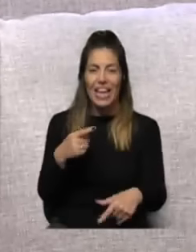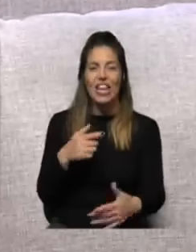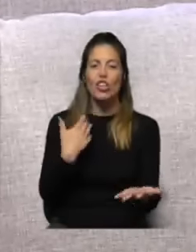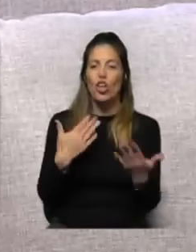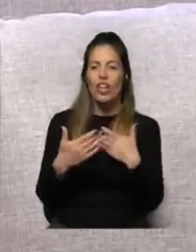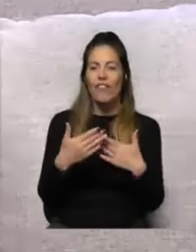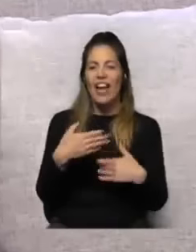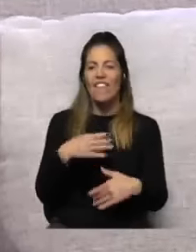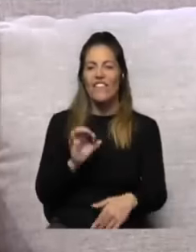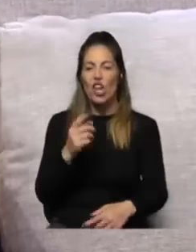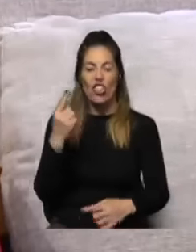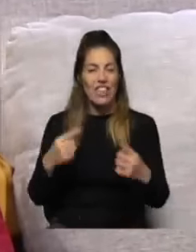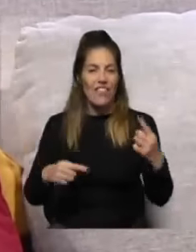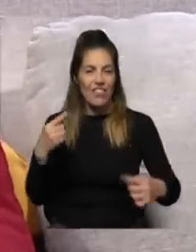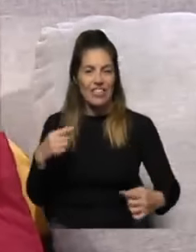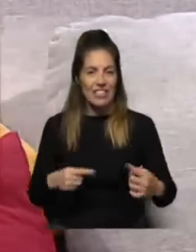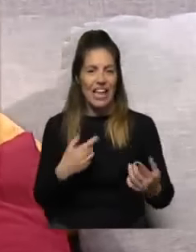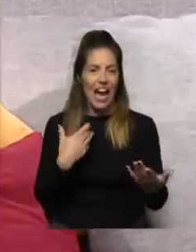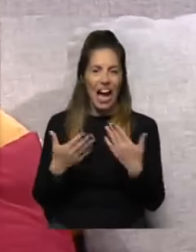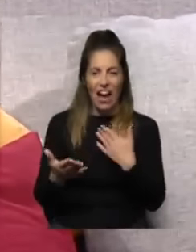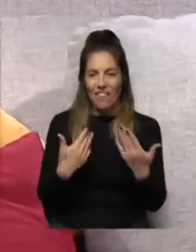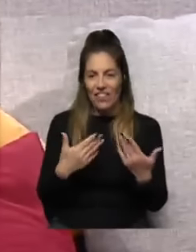de biodiversidad y esto de hablar de ecología